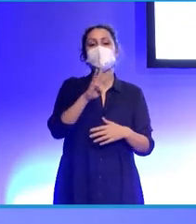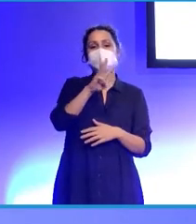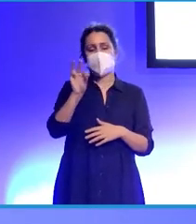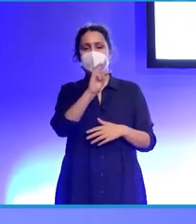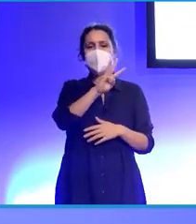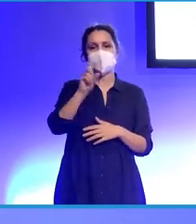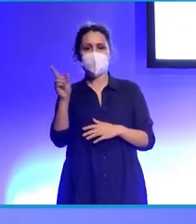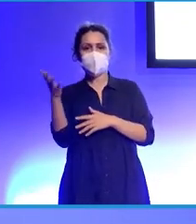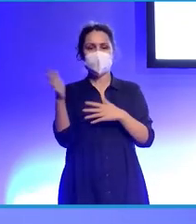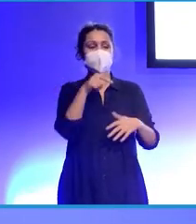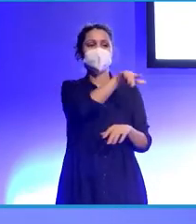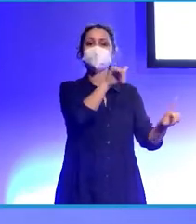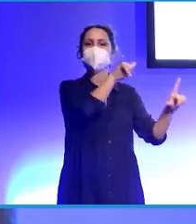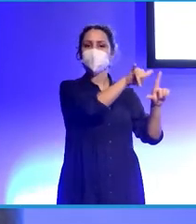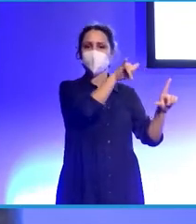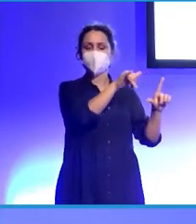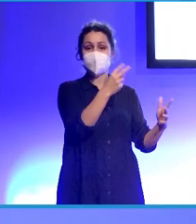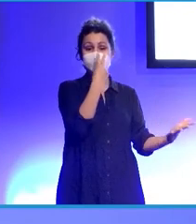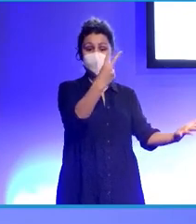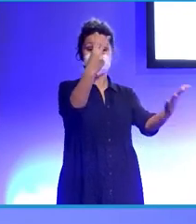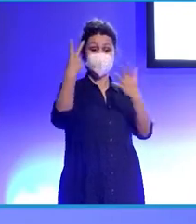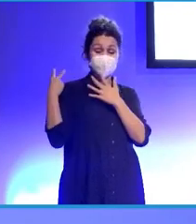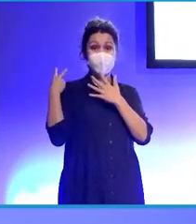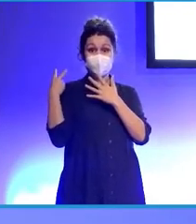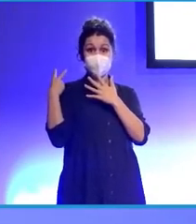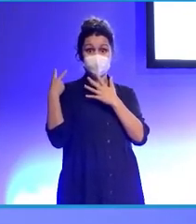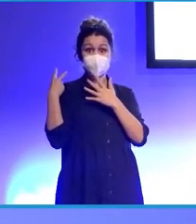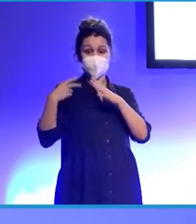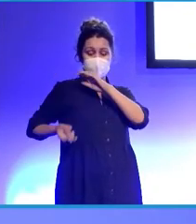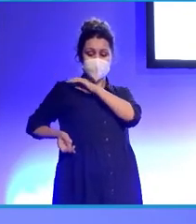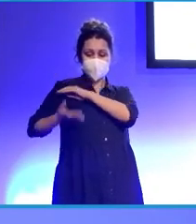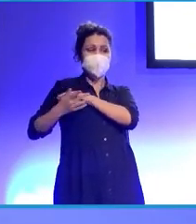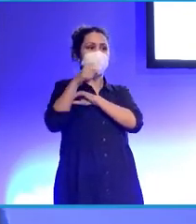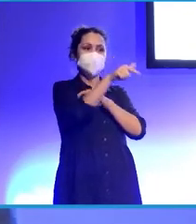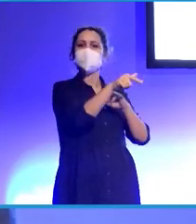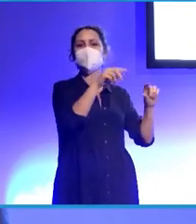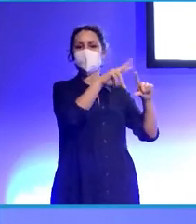y vi que tiene un canal de YouTube desde hace como 7 años y sigue subiendo vídeos. Y el vídeo que más visitas tiene son 200.